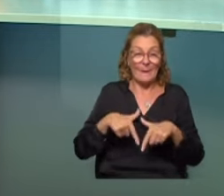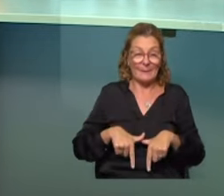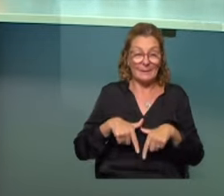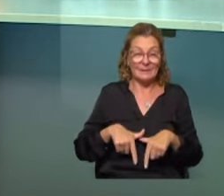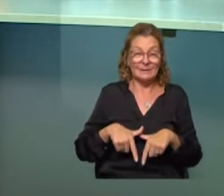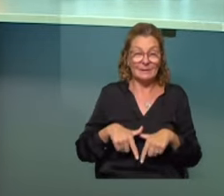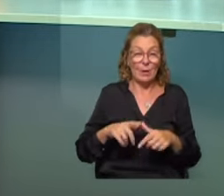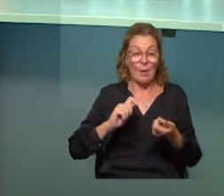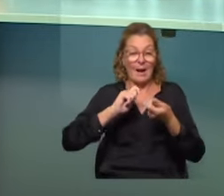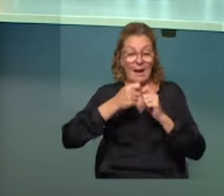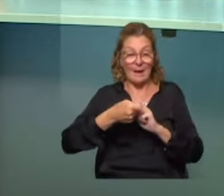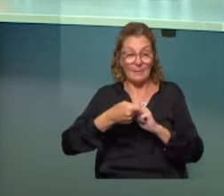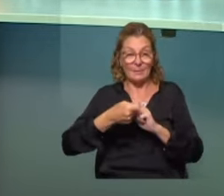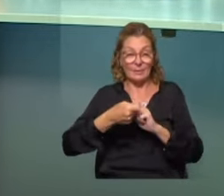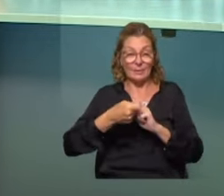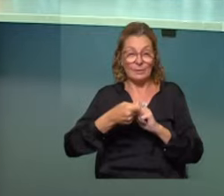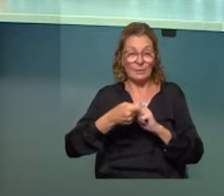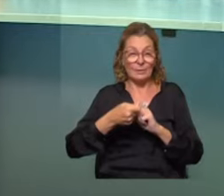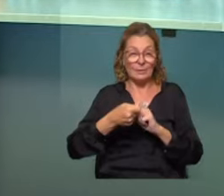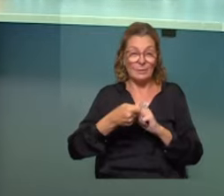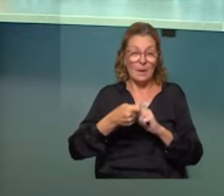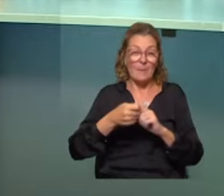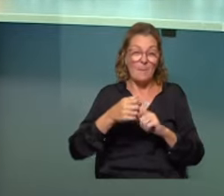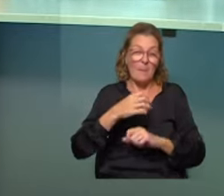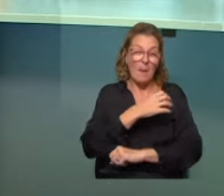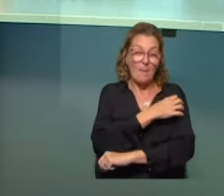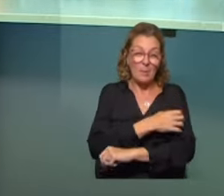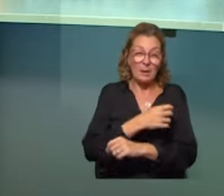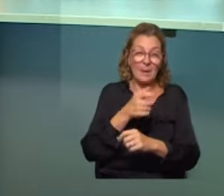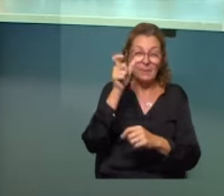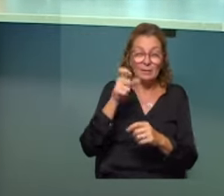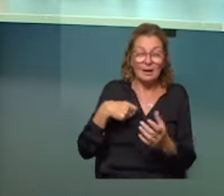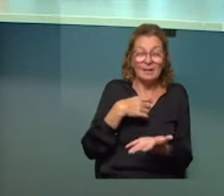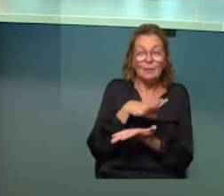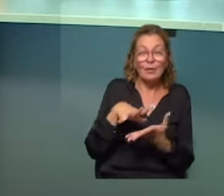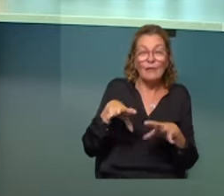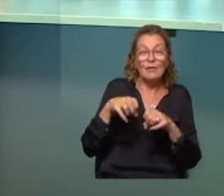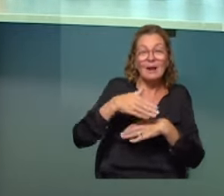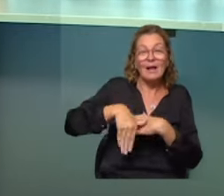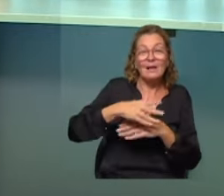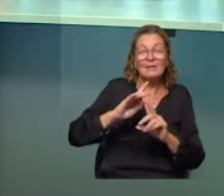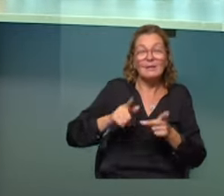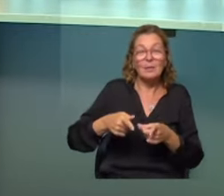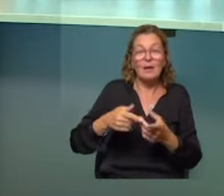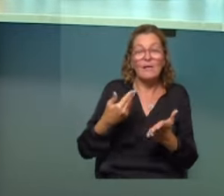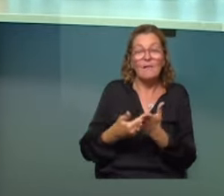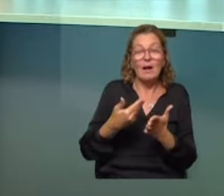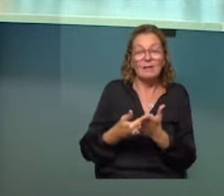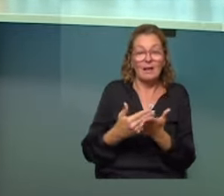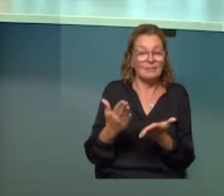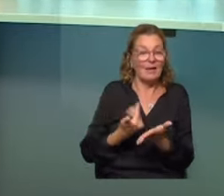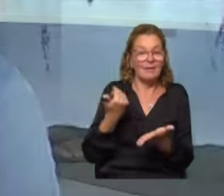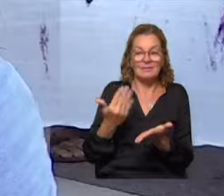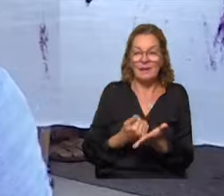una reestructura que precariza la atención de las personas en situación de calle y que también resta puestos de trabajo.